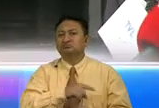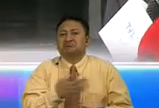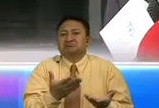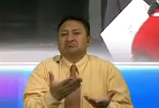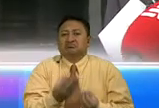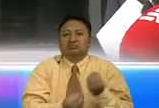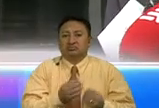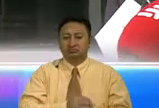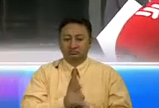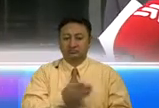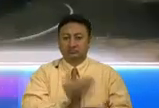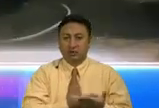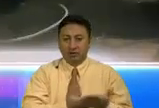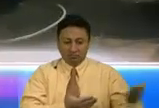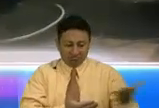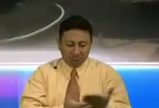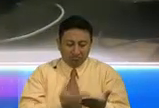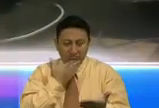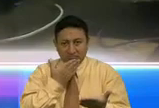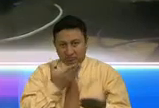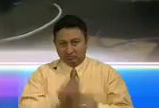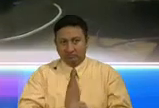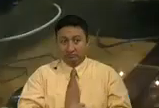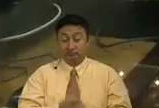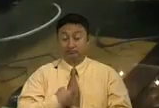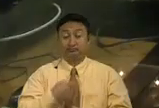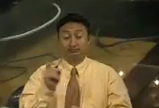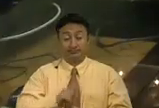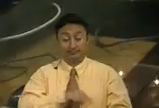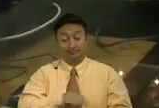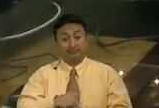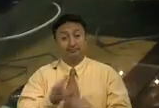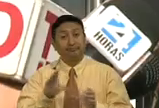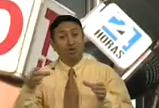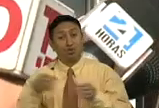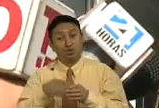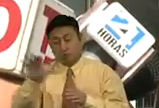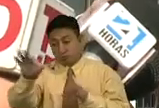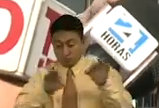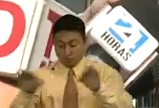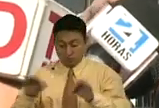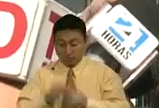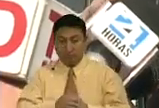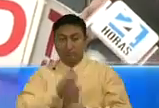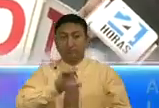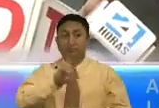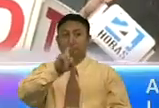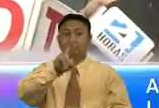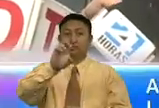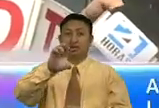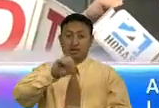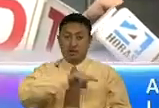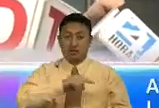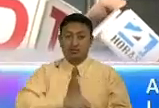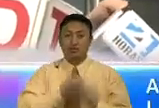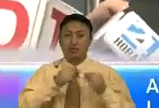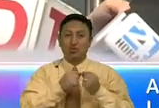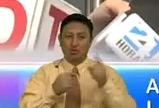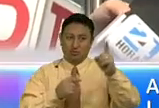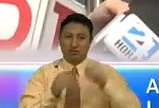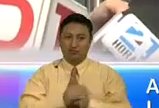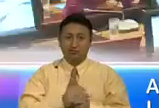pruebas con las que se va a evacuar. Y para esto será necesario crear una comisión. En Creo, partido al que pertenece Galarza, están